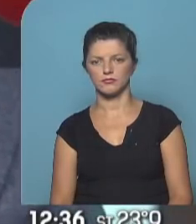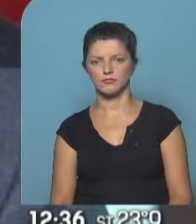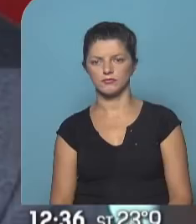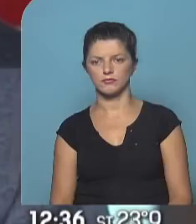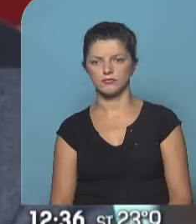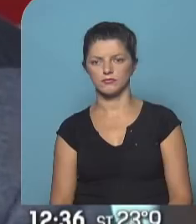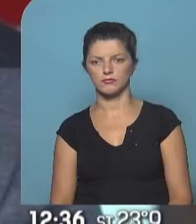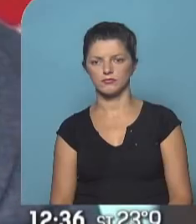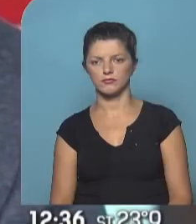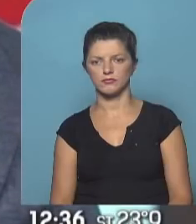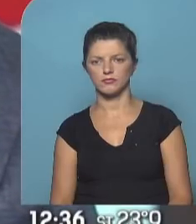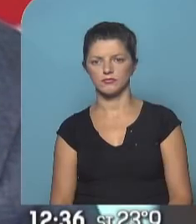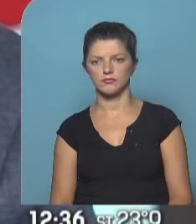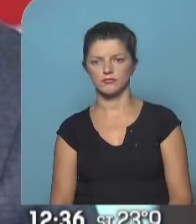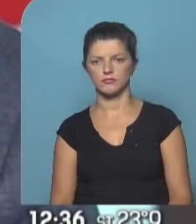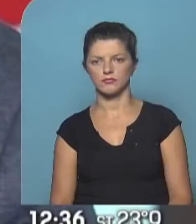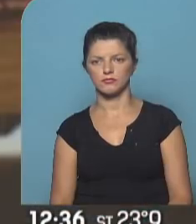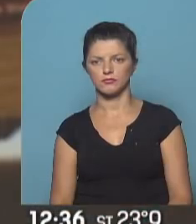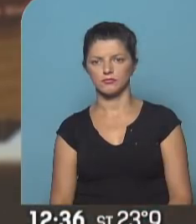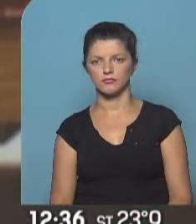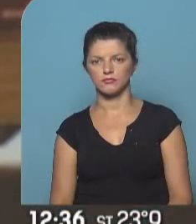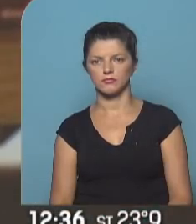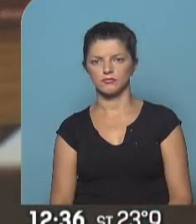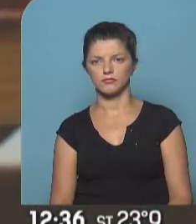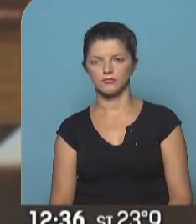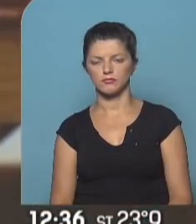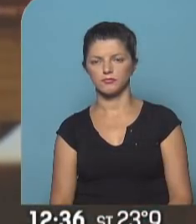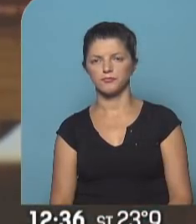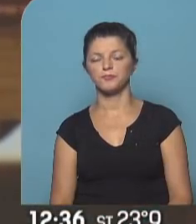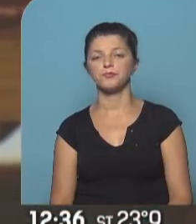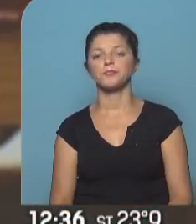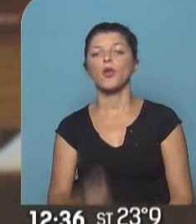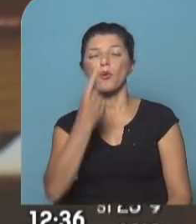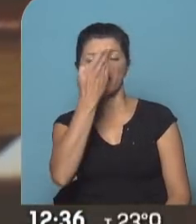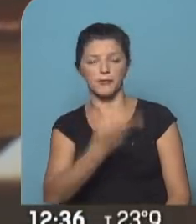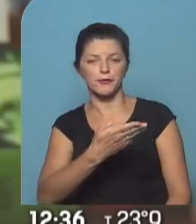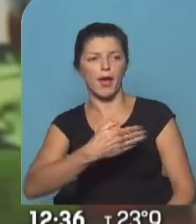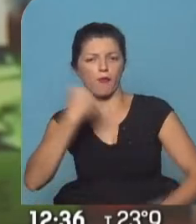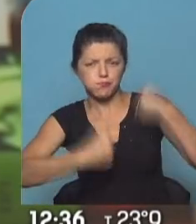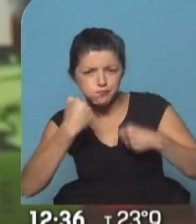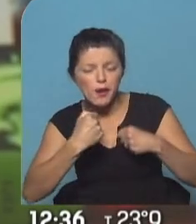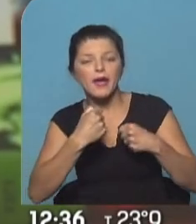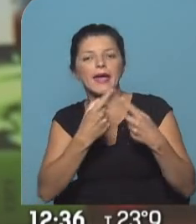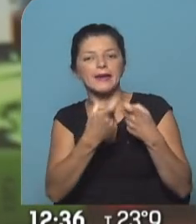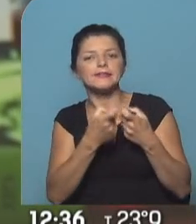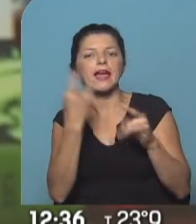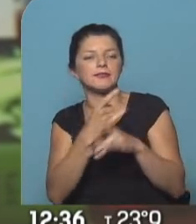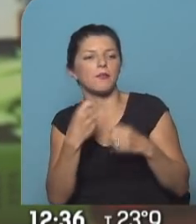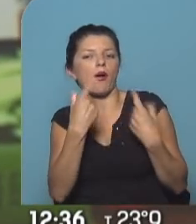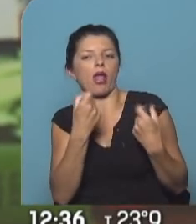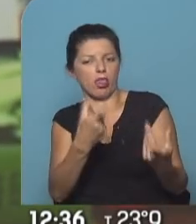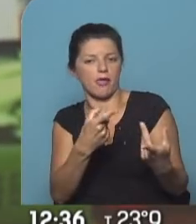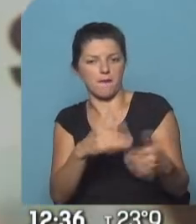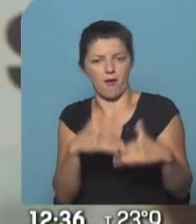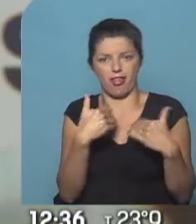he cannot do this job. Un chico caprichoso que necesita que lo satisfagan inmediatamente.